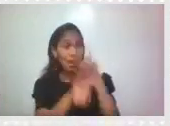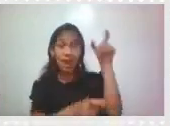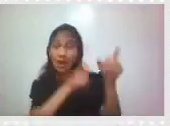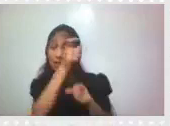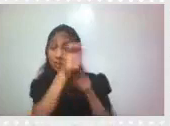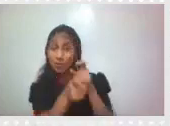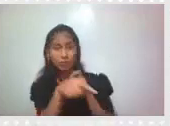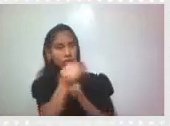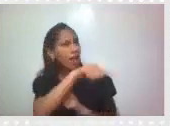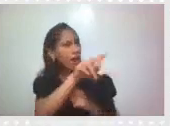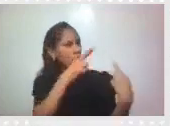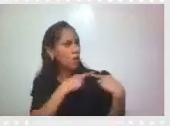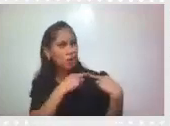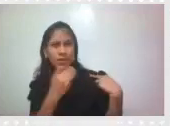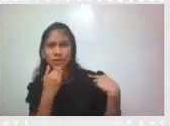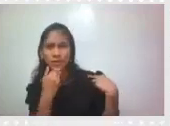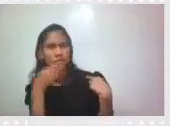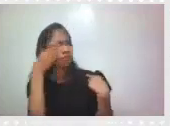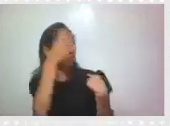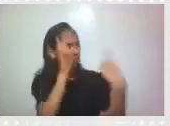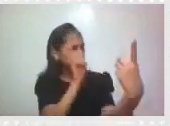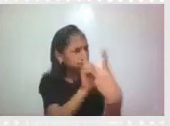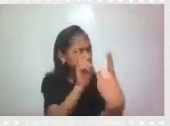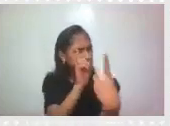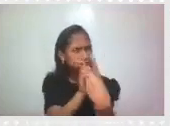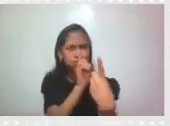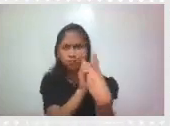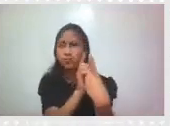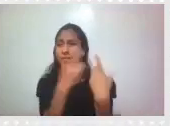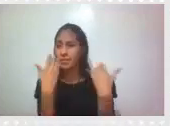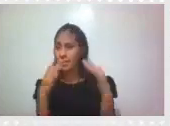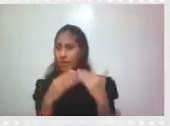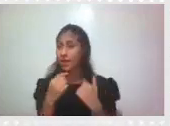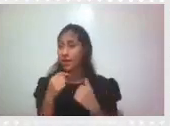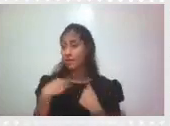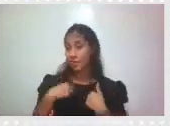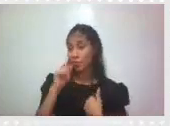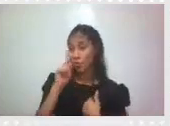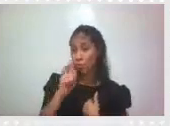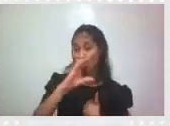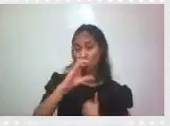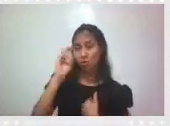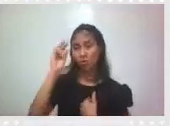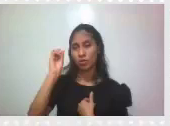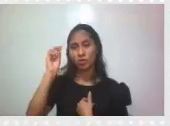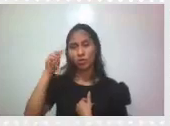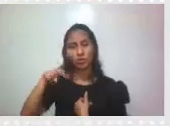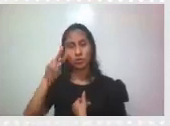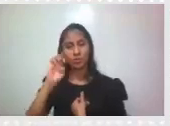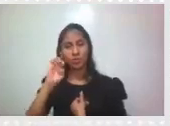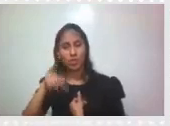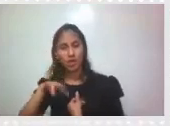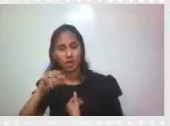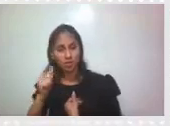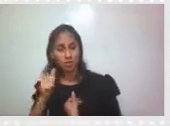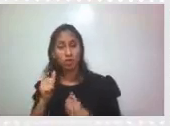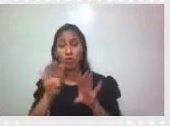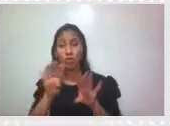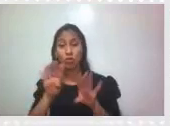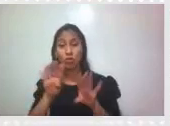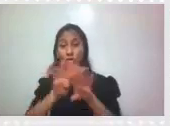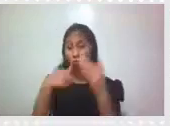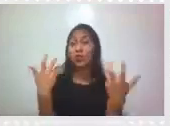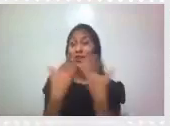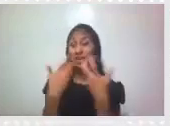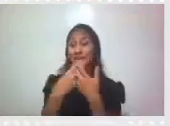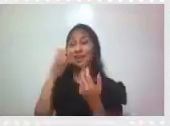Yo les había comentado que ya teníamos dos. Tenemos un convenio de cooperación suscrito con el programa PAIS, con el MIDIS,